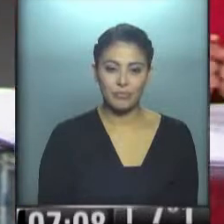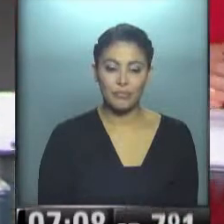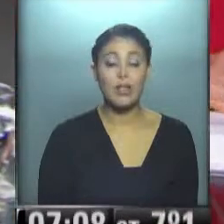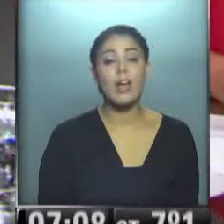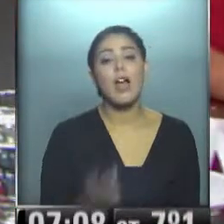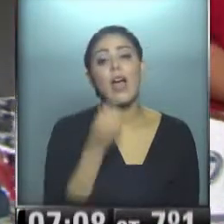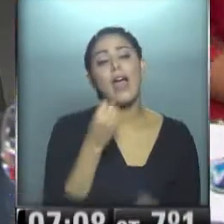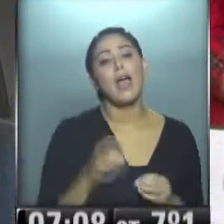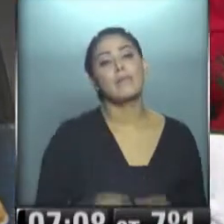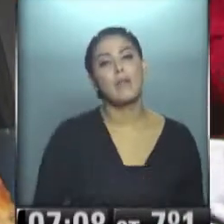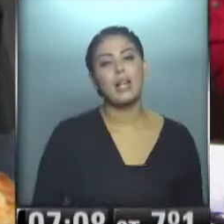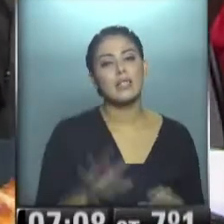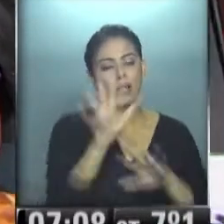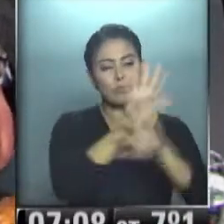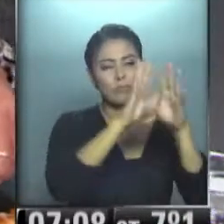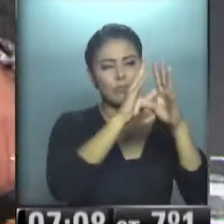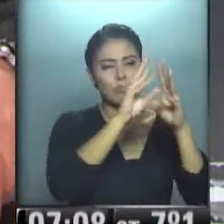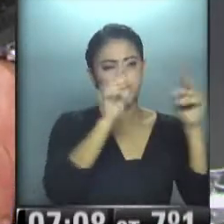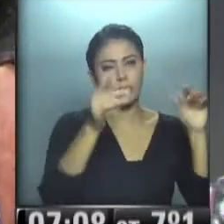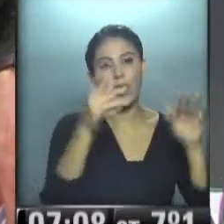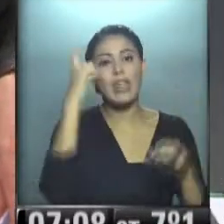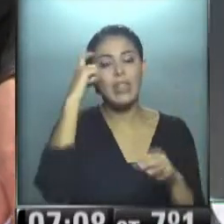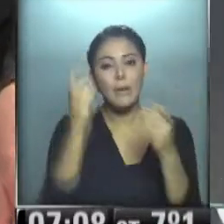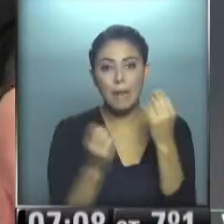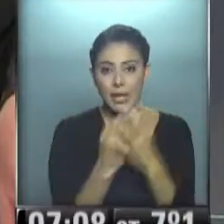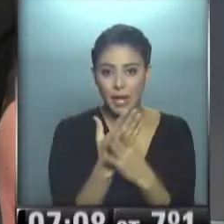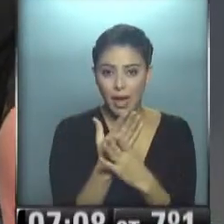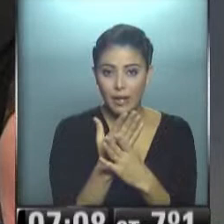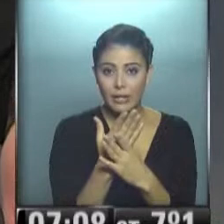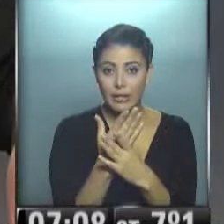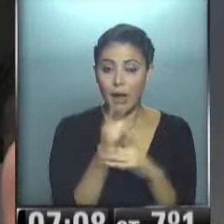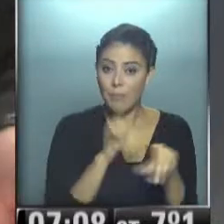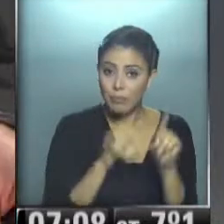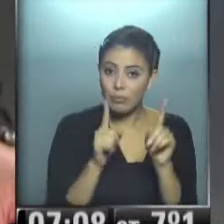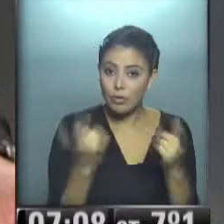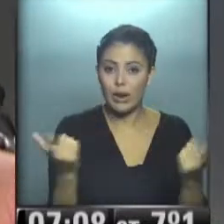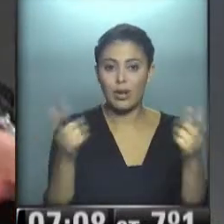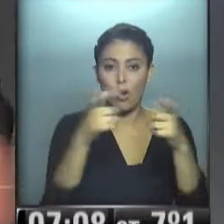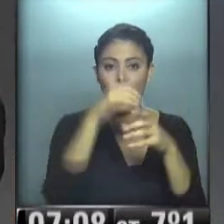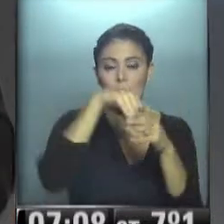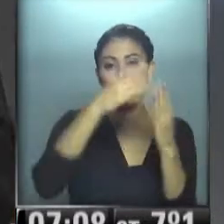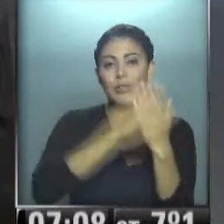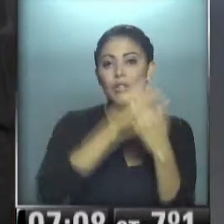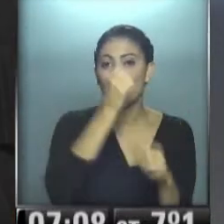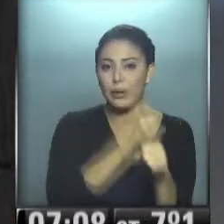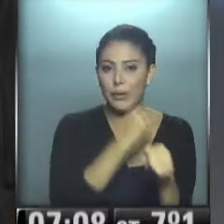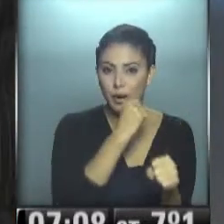Y cuando comiencen a disiparse las nieblas, allá por las 10 de la mañana, van a reunirse en el Ministerio de